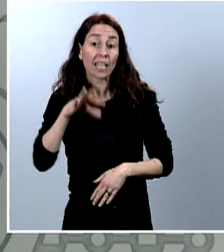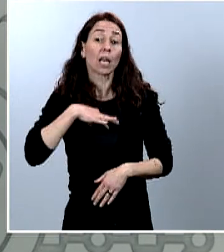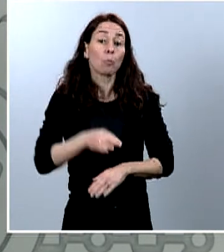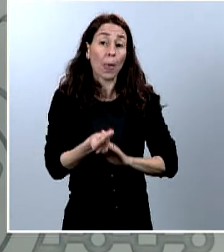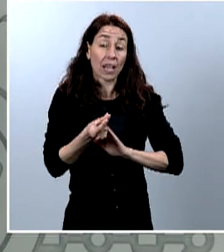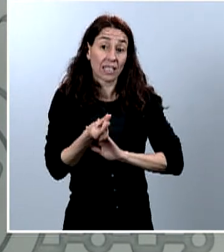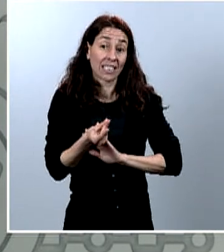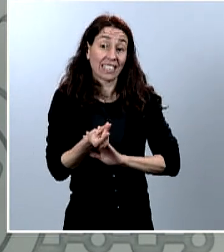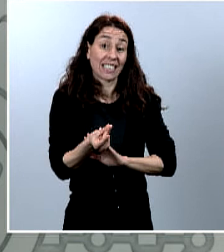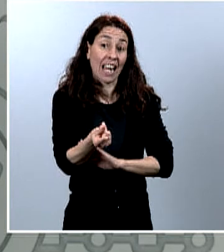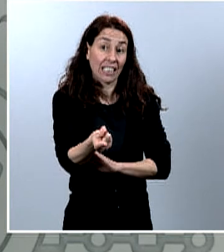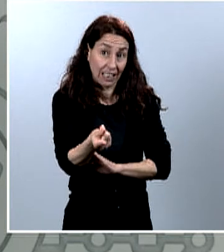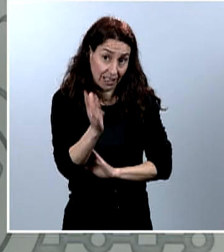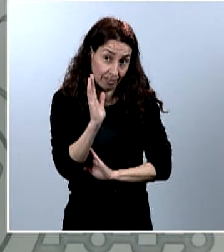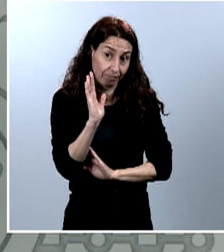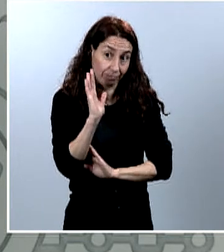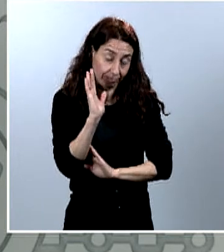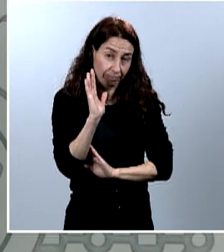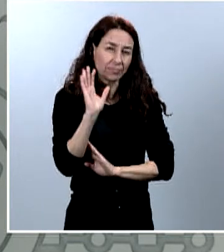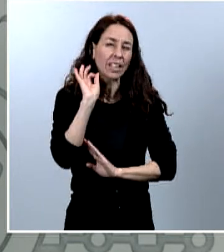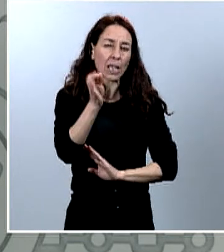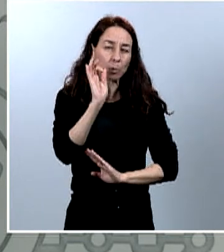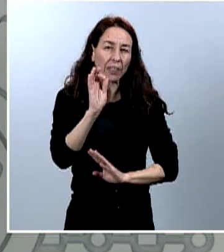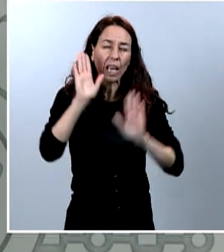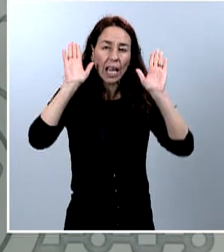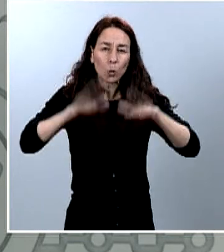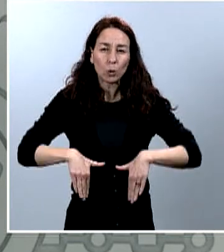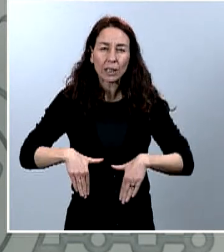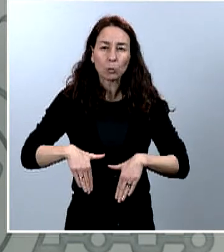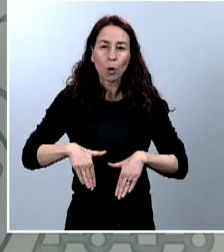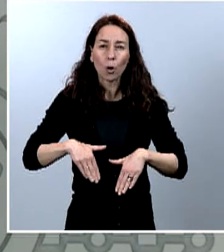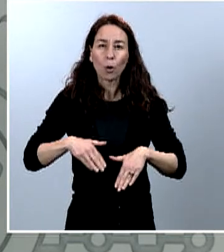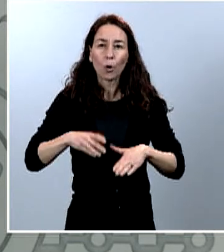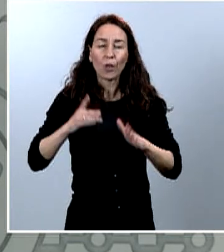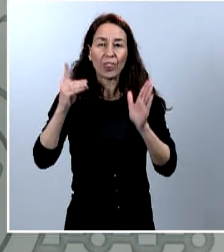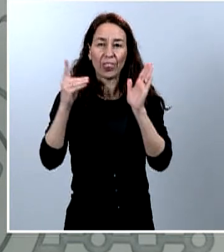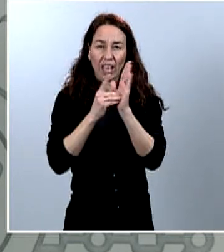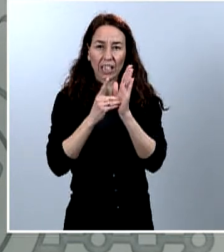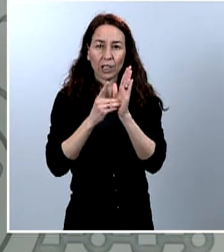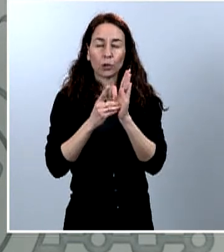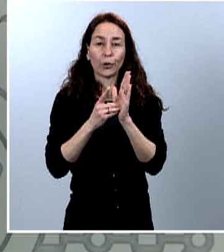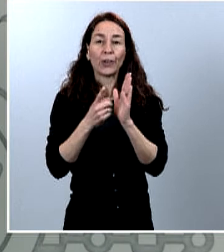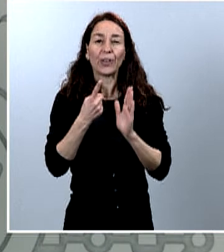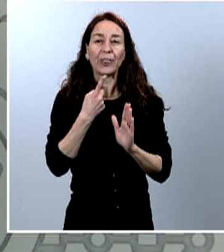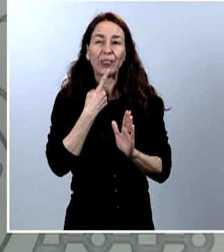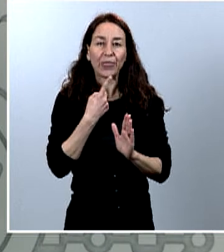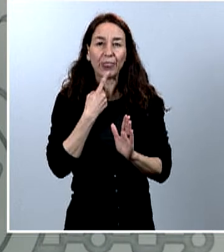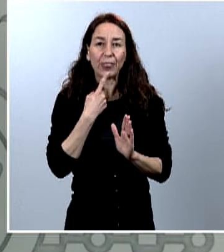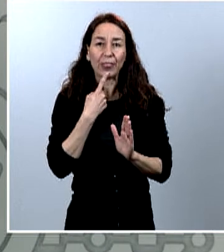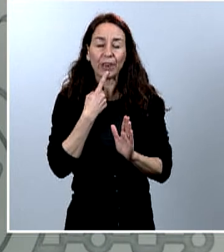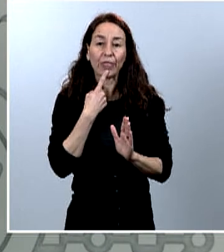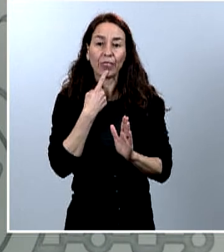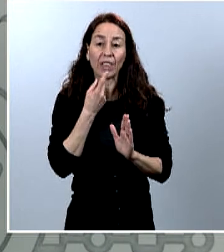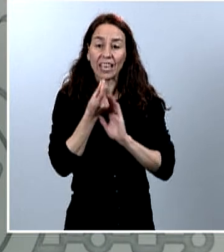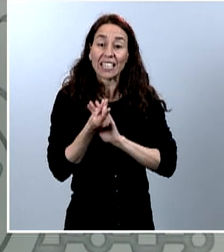sí que es cierto que el último decreto sí que permite la salida de niños y niñas para hacer actividades necesarias con alguno